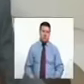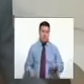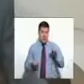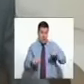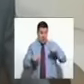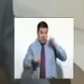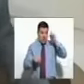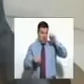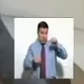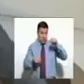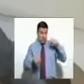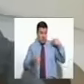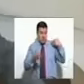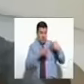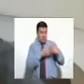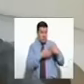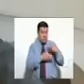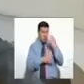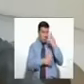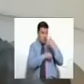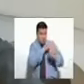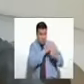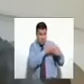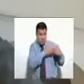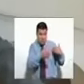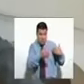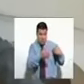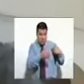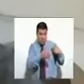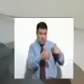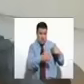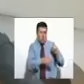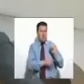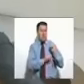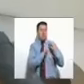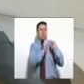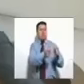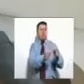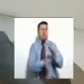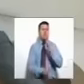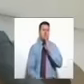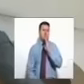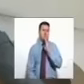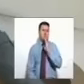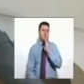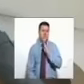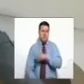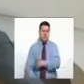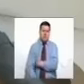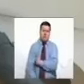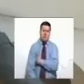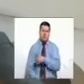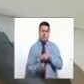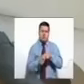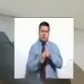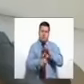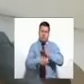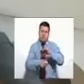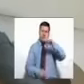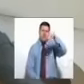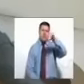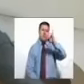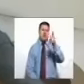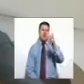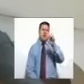Este gobierno, en su primera etapa, en los primeros 4 años, nombró en algún momento como ministro de Transporte al doctor